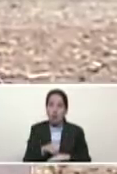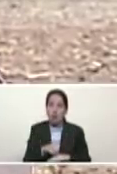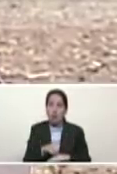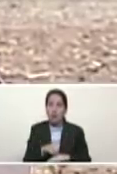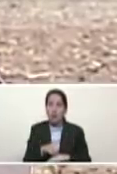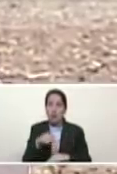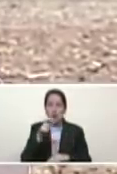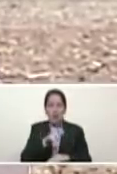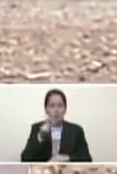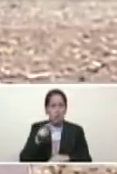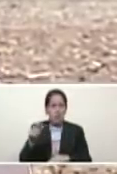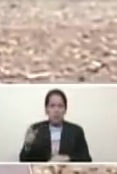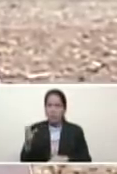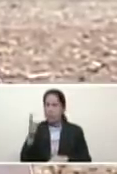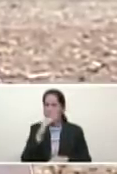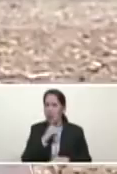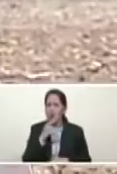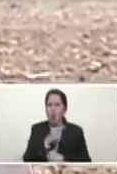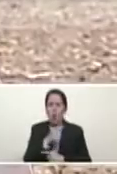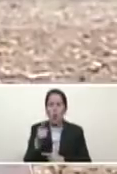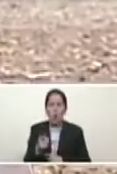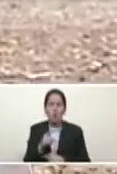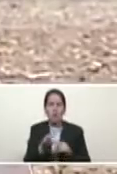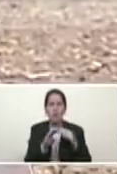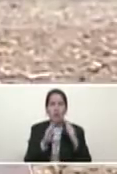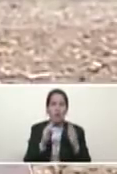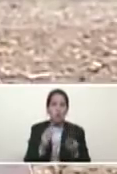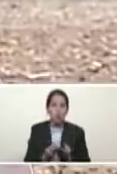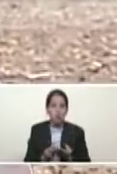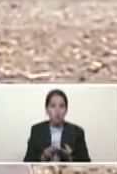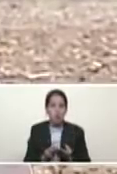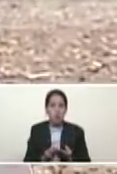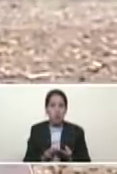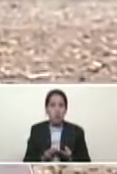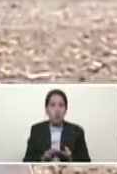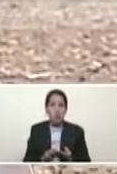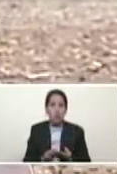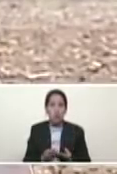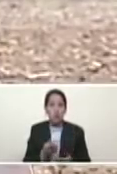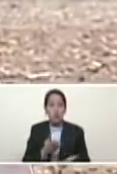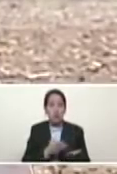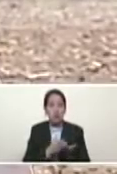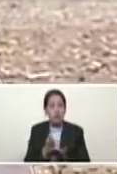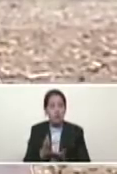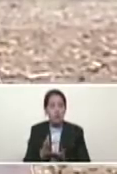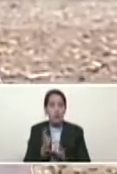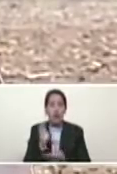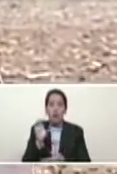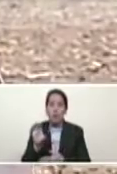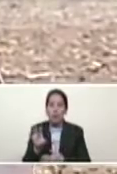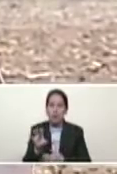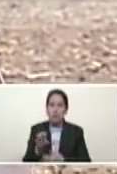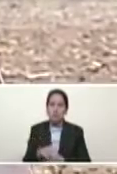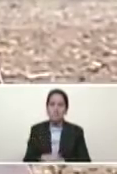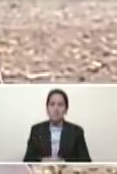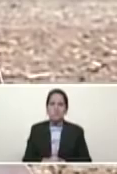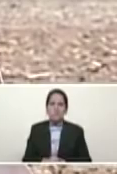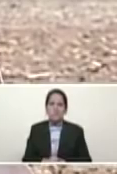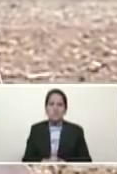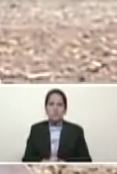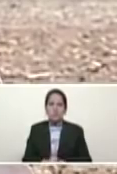nadie nos dé órdenes en este mundo. Para poder gobernar y dirigir nuestro país de manera